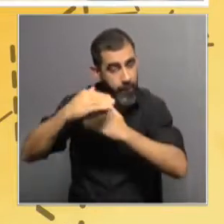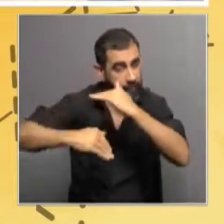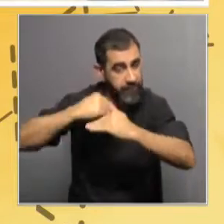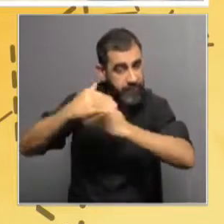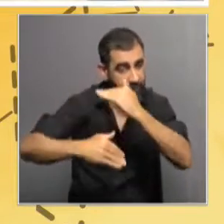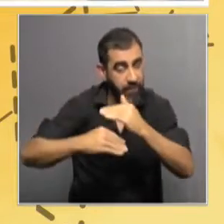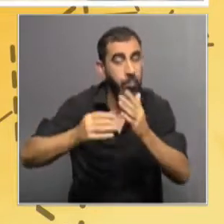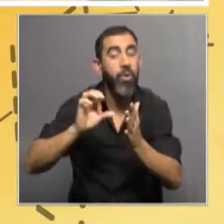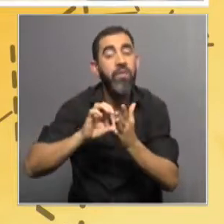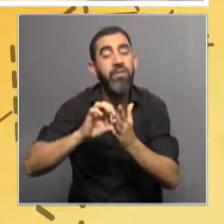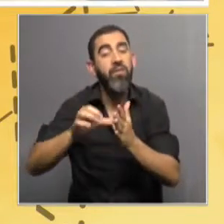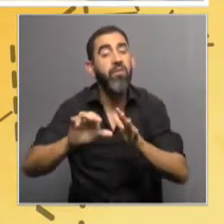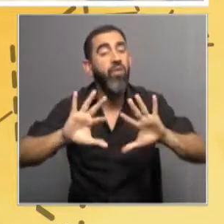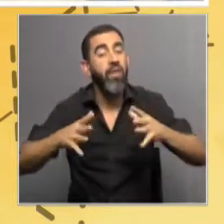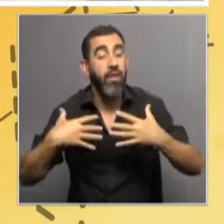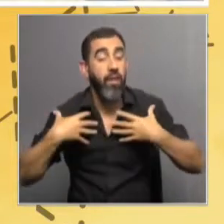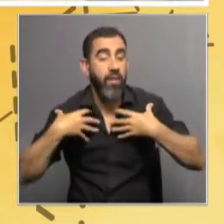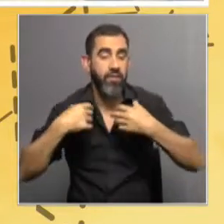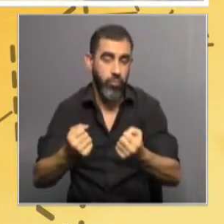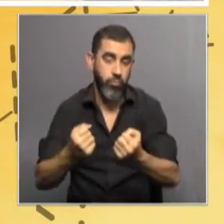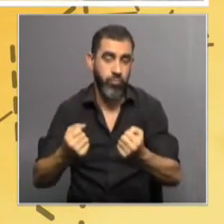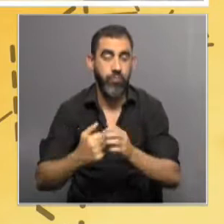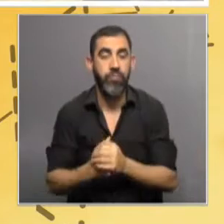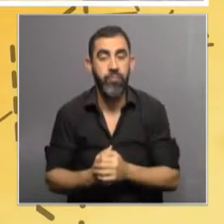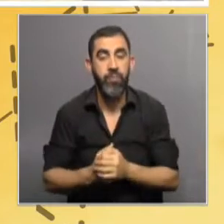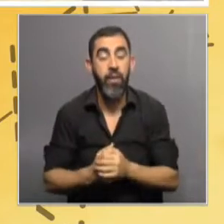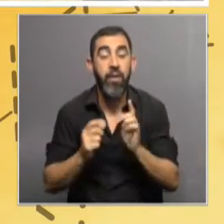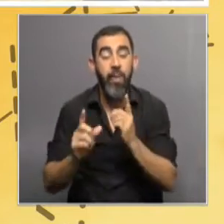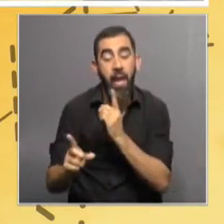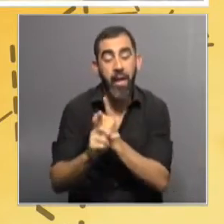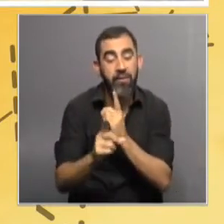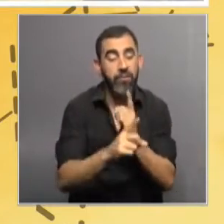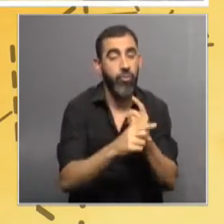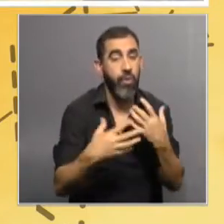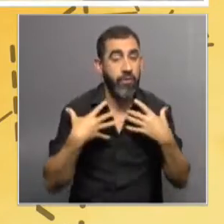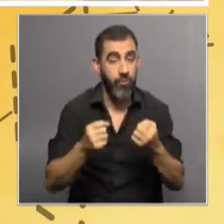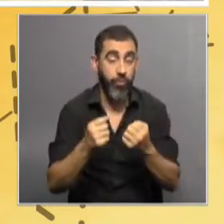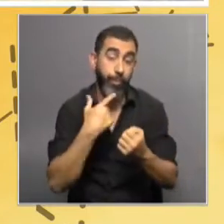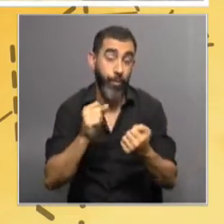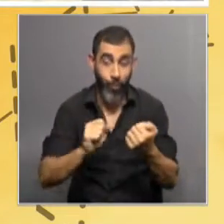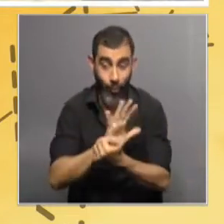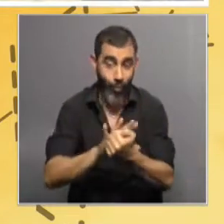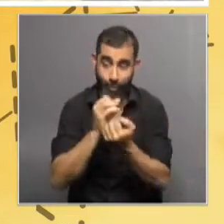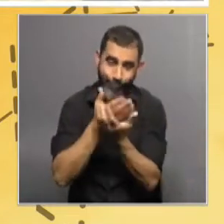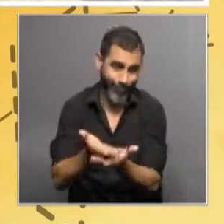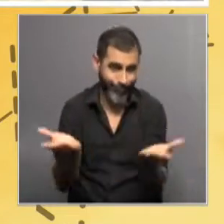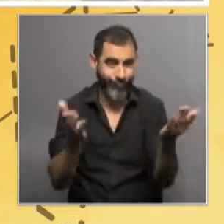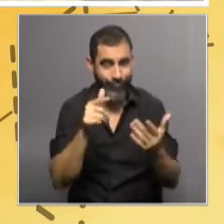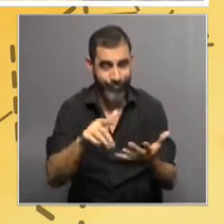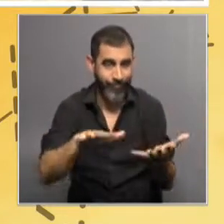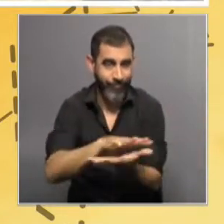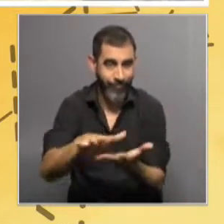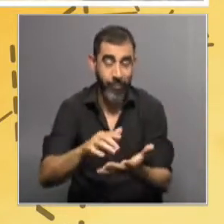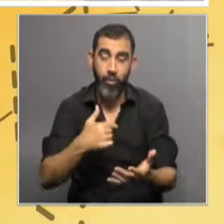a servicio de la salud y la atención sanitaria. El COVID puso esto en la mesa, con lo cual a mí